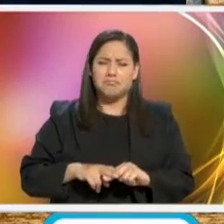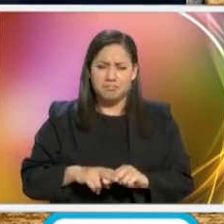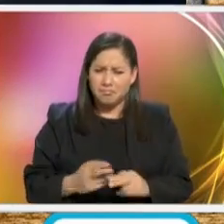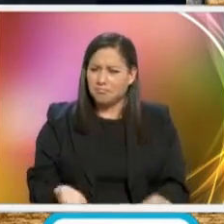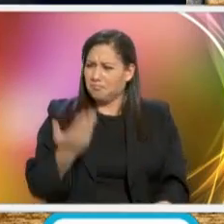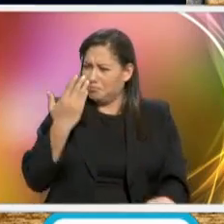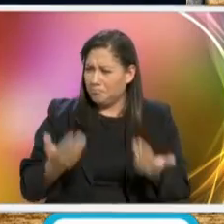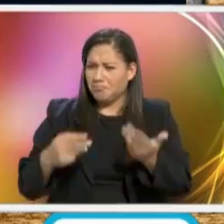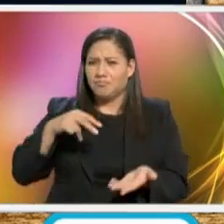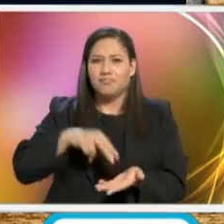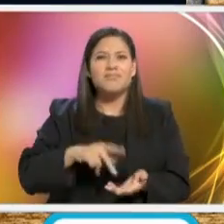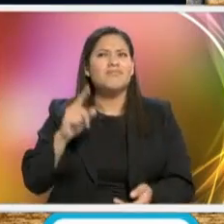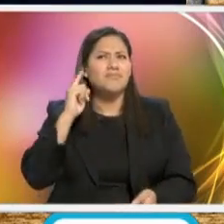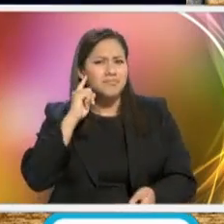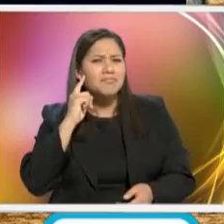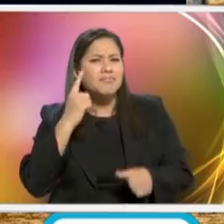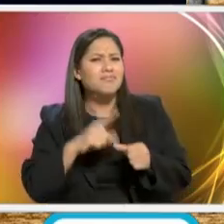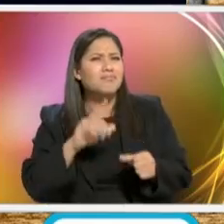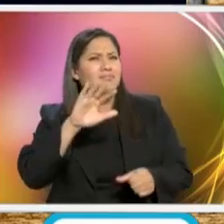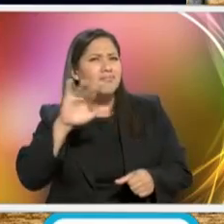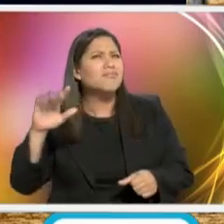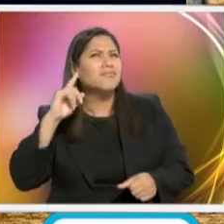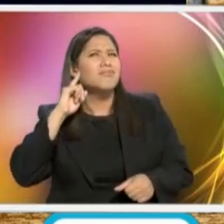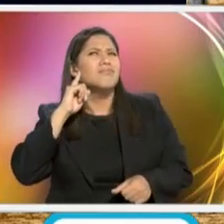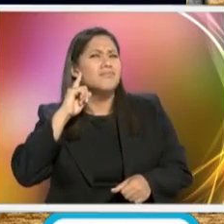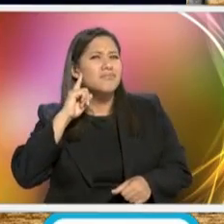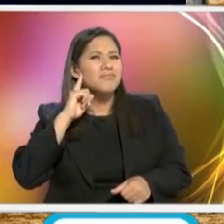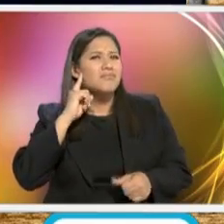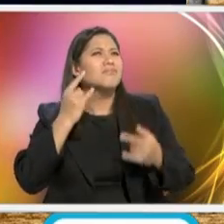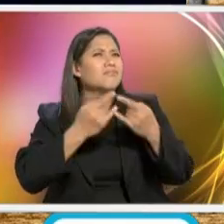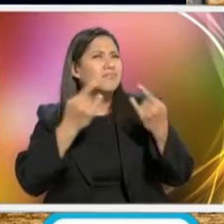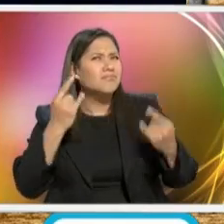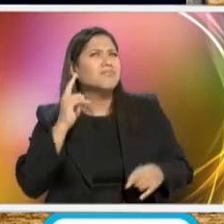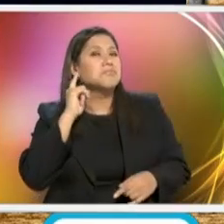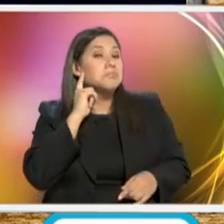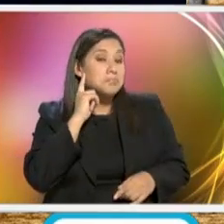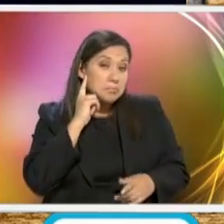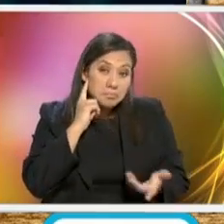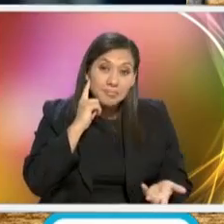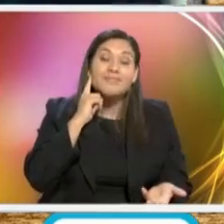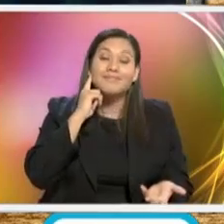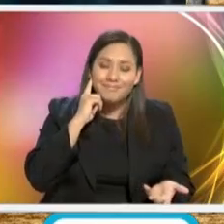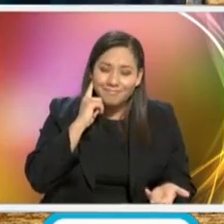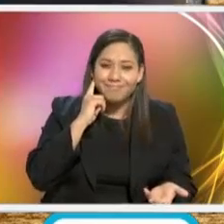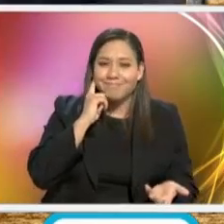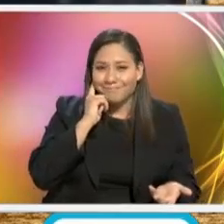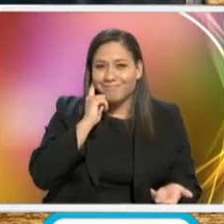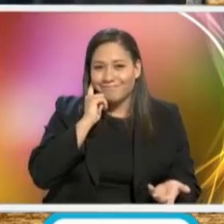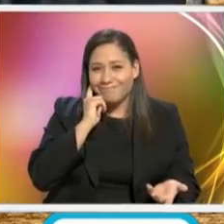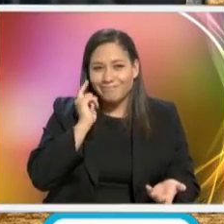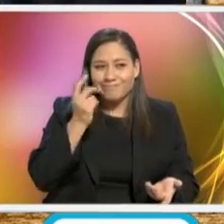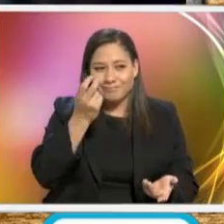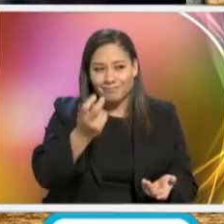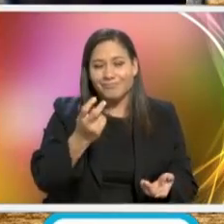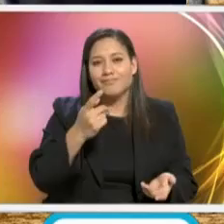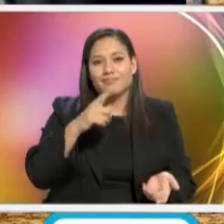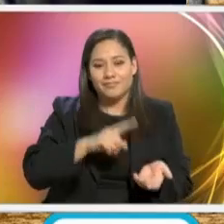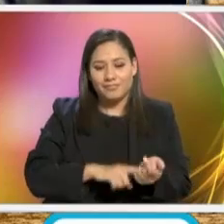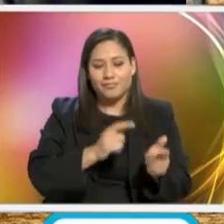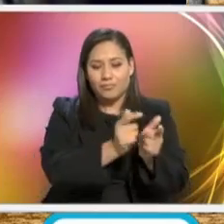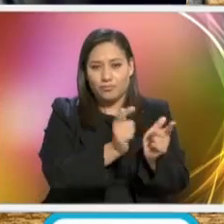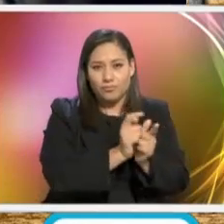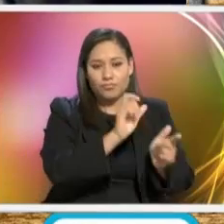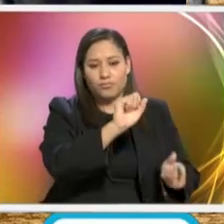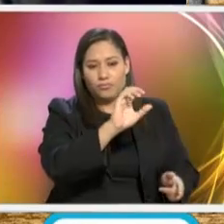esa letra. O sea, ¿no? Digo, o sea, te De la todo sabes, y de la nada. Pues de qué trata esa letra. Y esa era la magia de Soda Stereo.